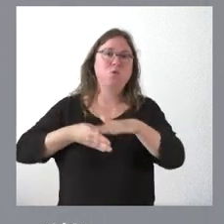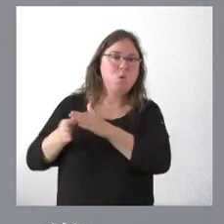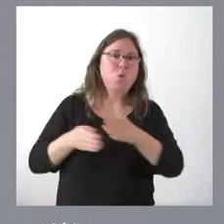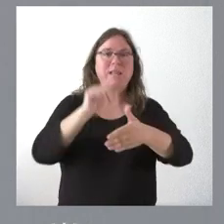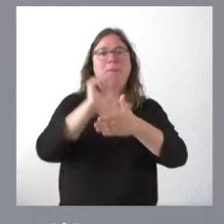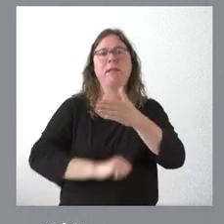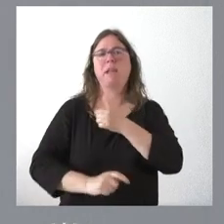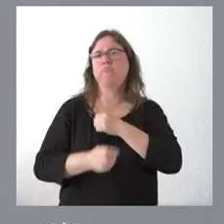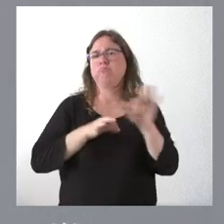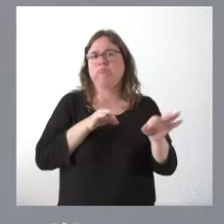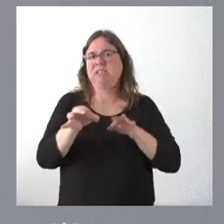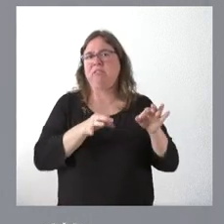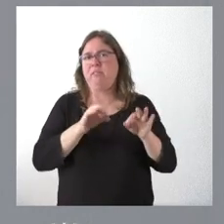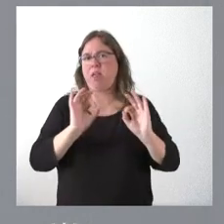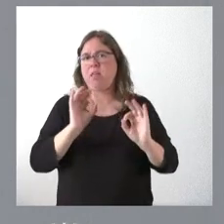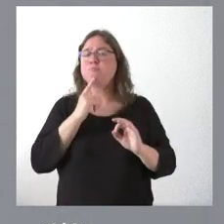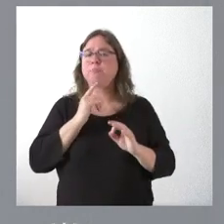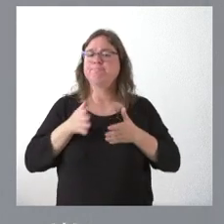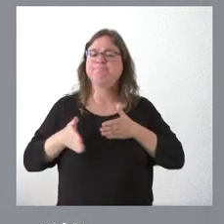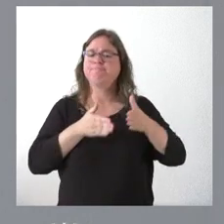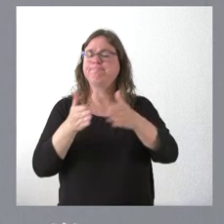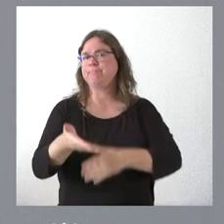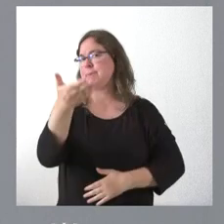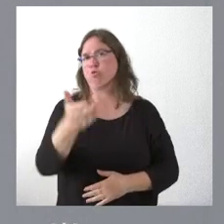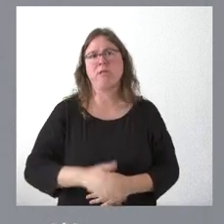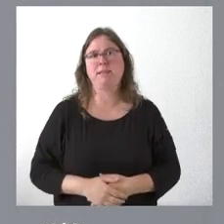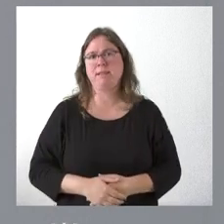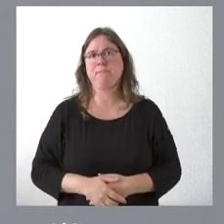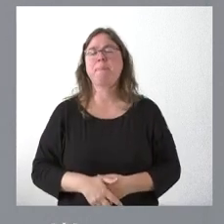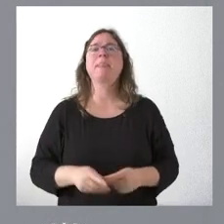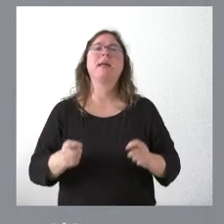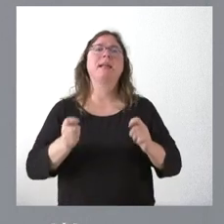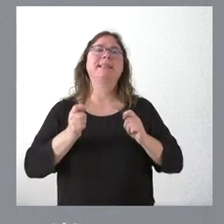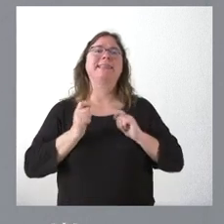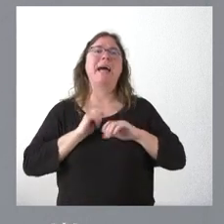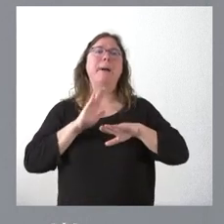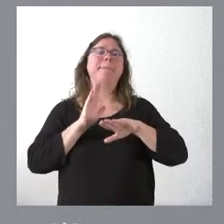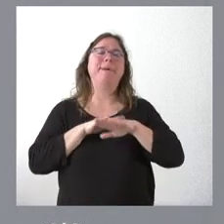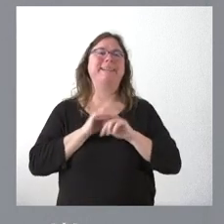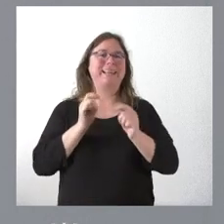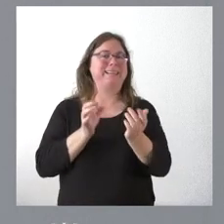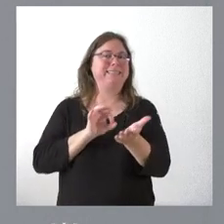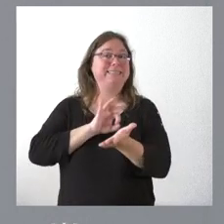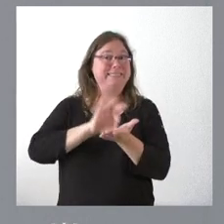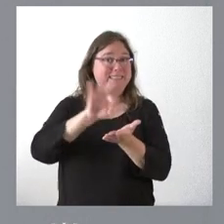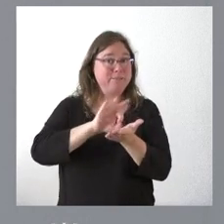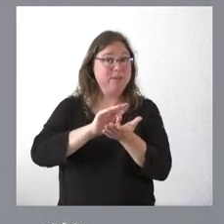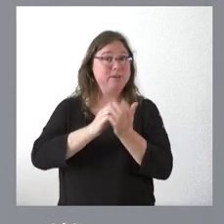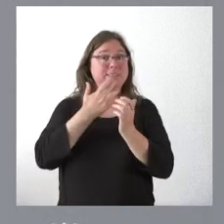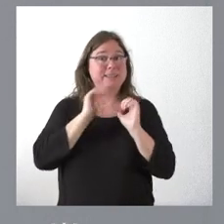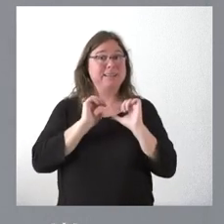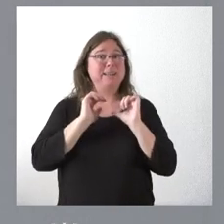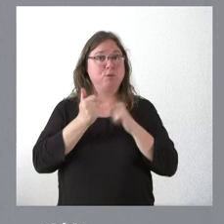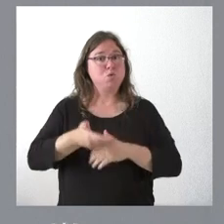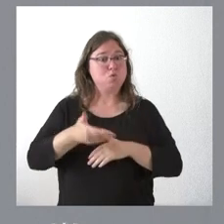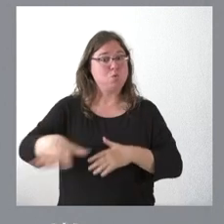nos parece que esta es una infraestructura muy importante que viene a dar servicios y se pone en marcha a una parte muy